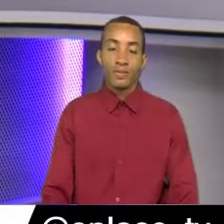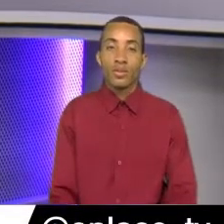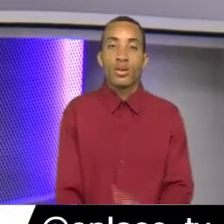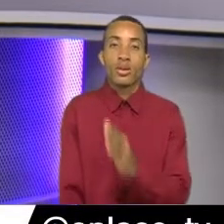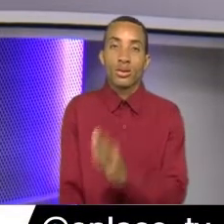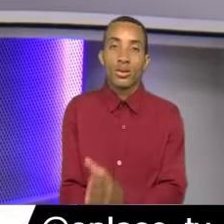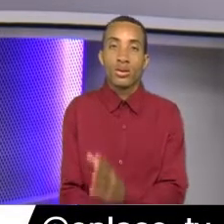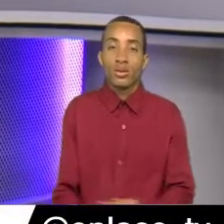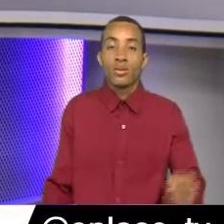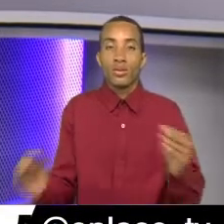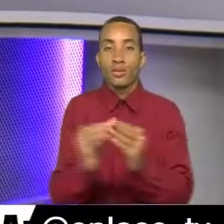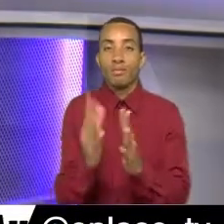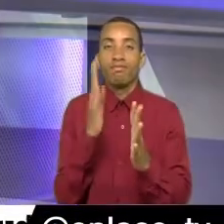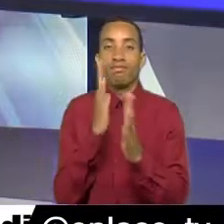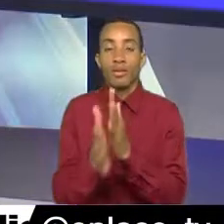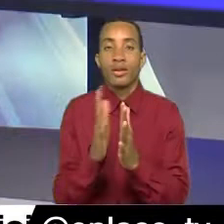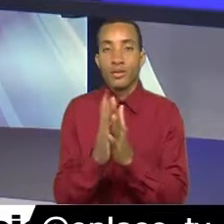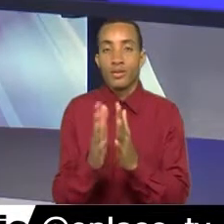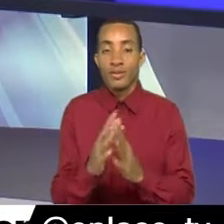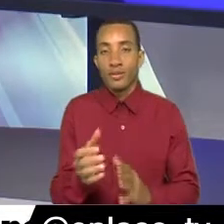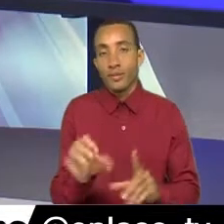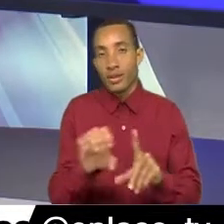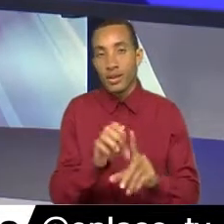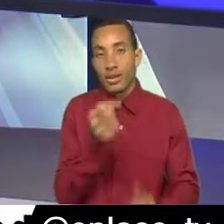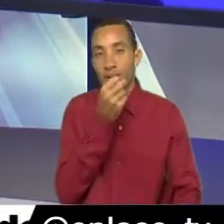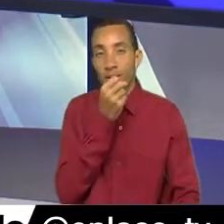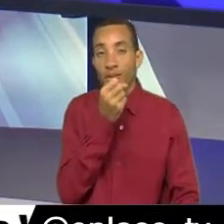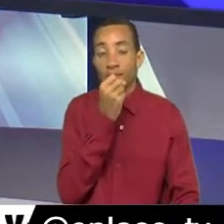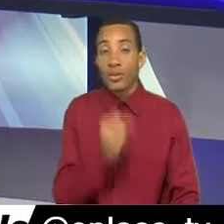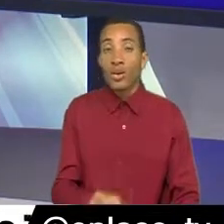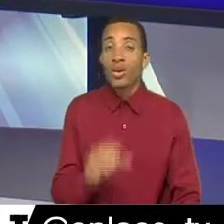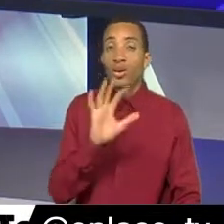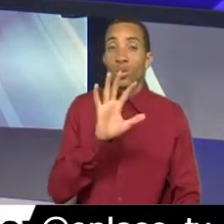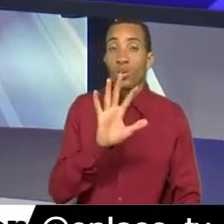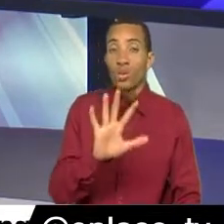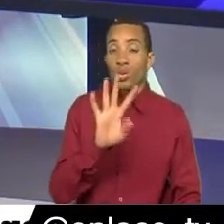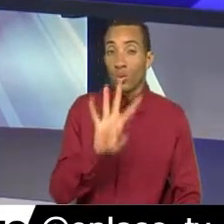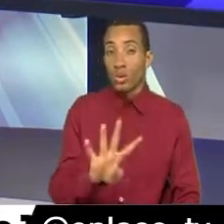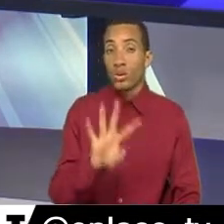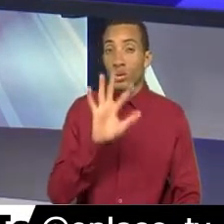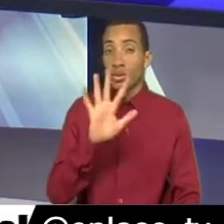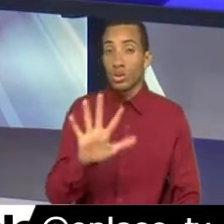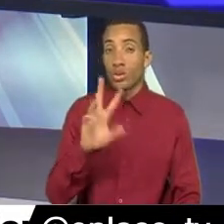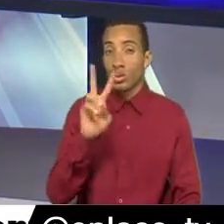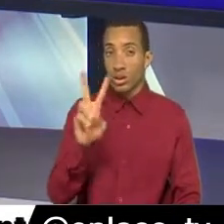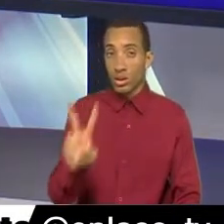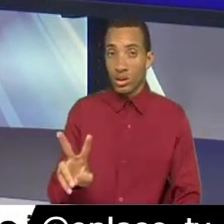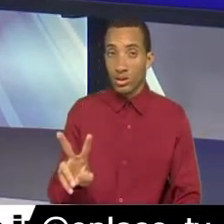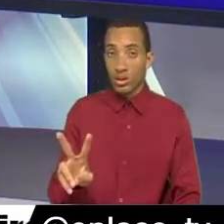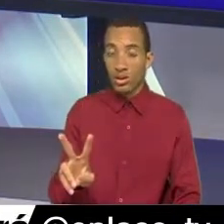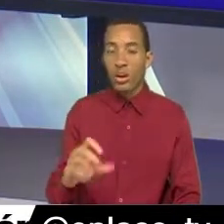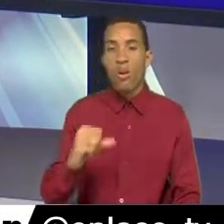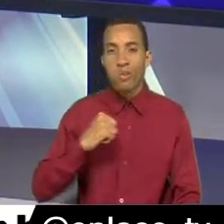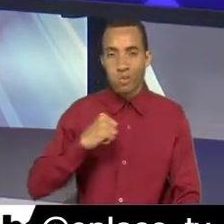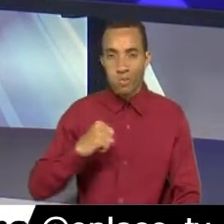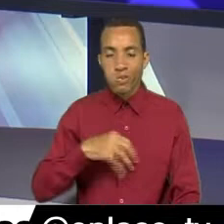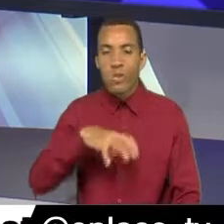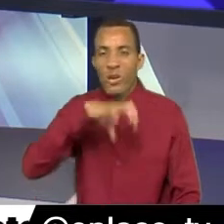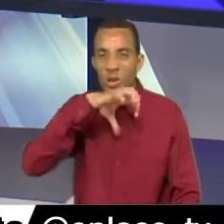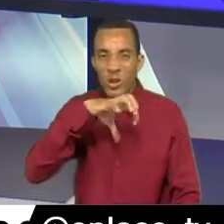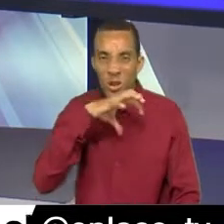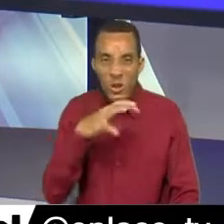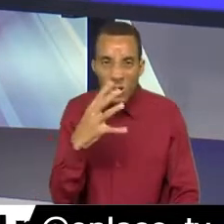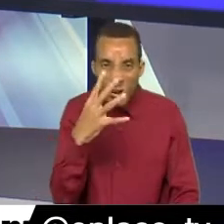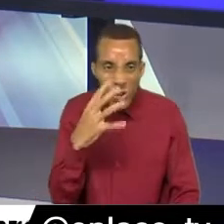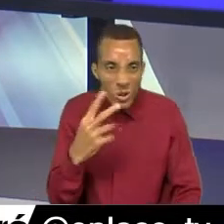Noticias. 452 tenedores de mascotas de raza potencialmente peligrosas cumplen ciclo de capacitación por parte de la Policía y la